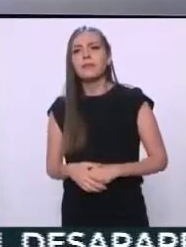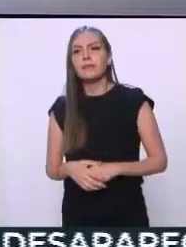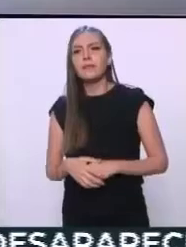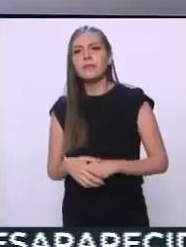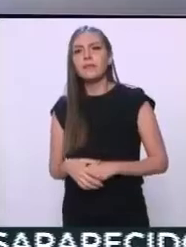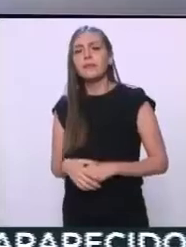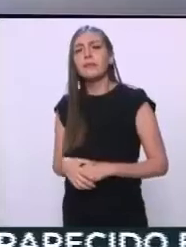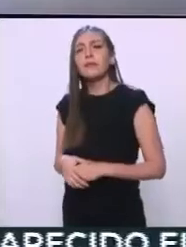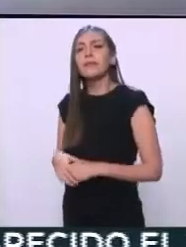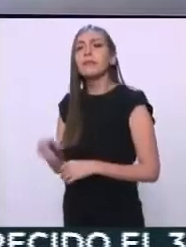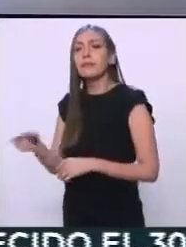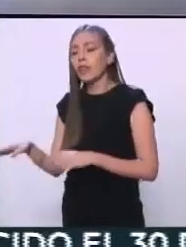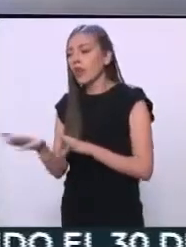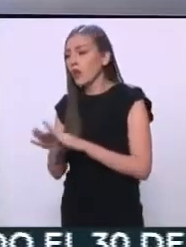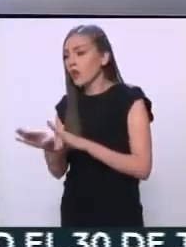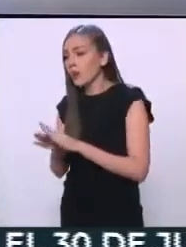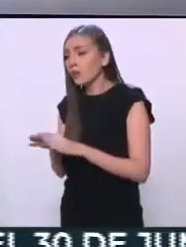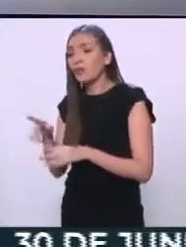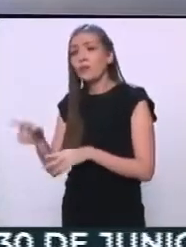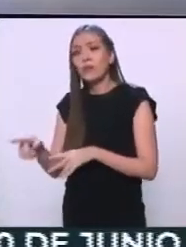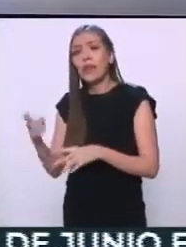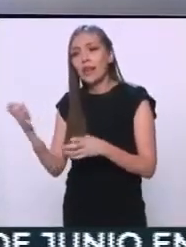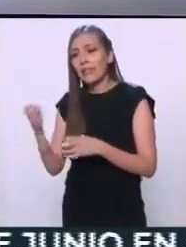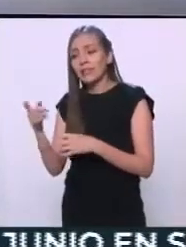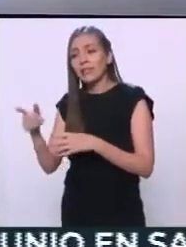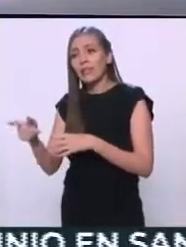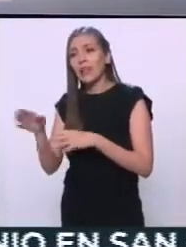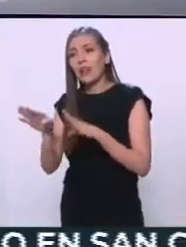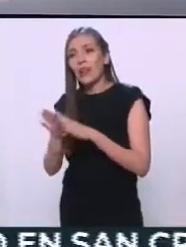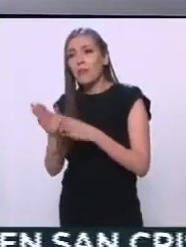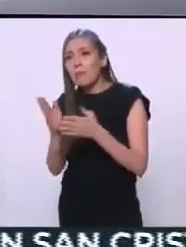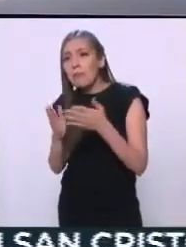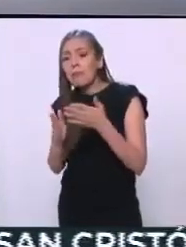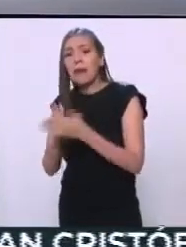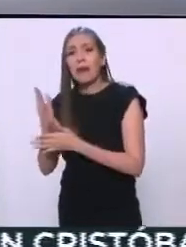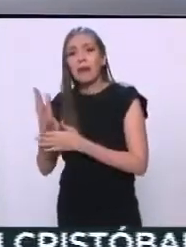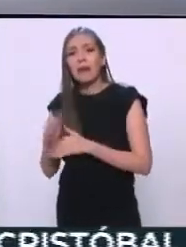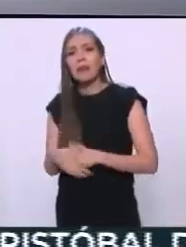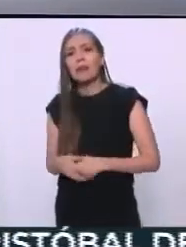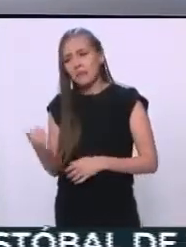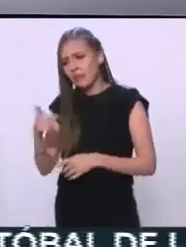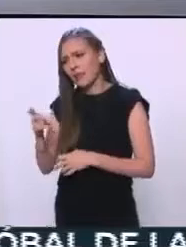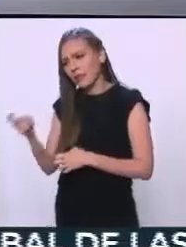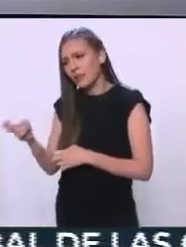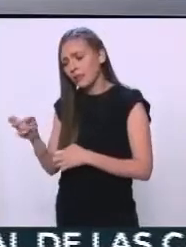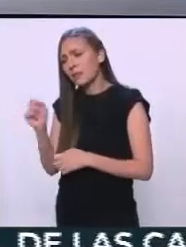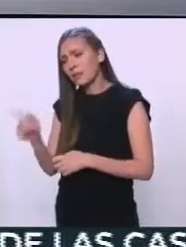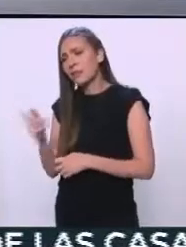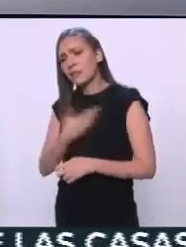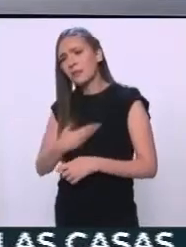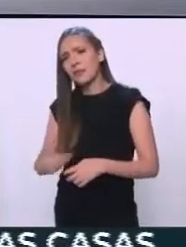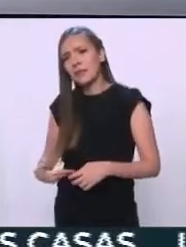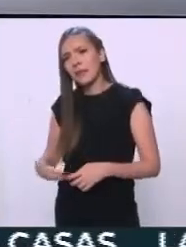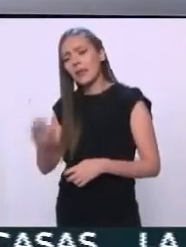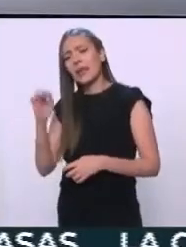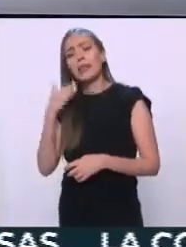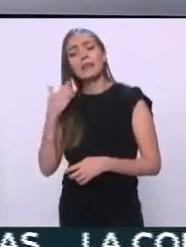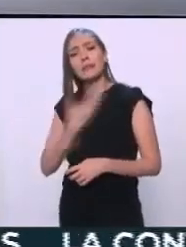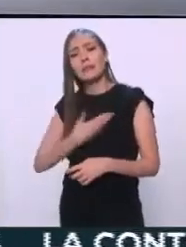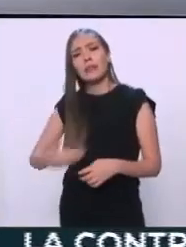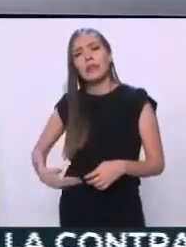toda velocidad para llegar a una meta. Y sobre esto, Manuel, pues ahí anda el expresidente Calderón haciendo declaraciones,